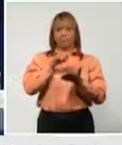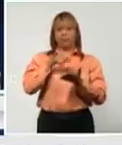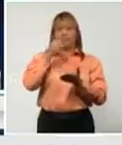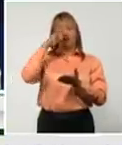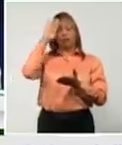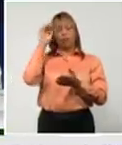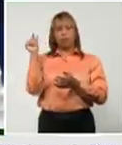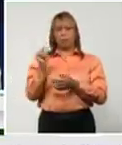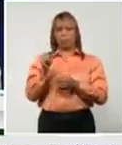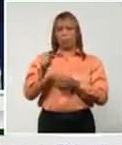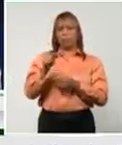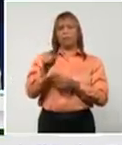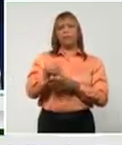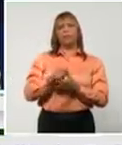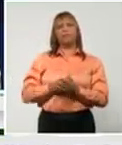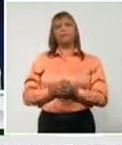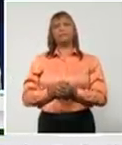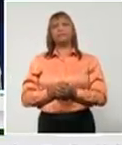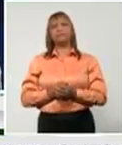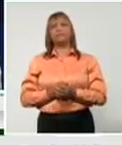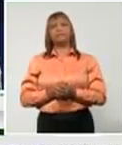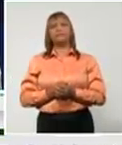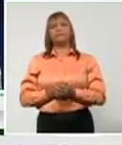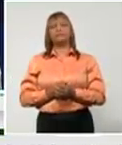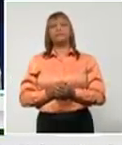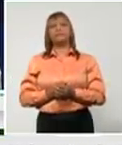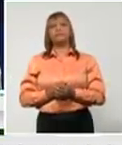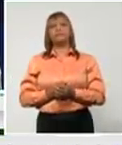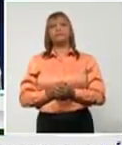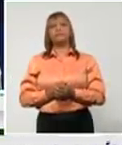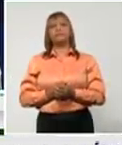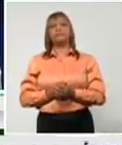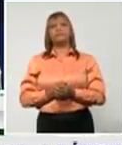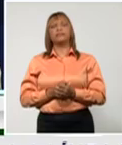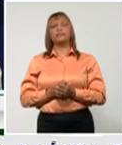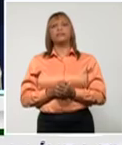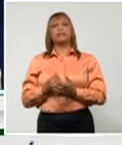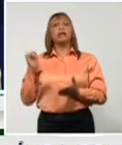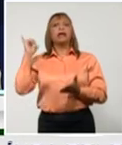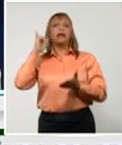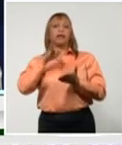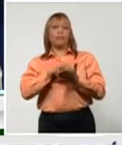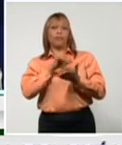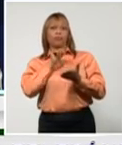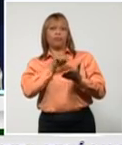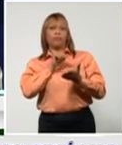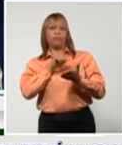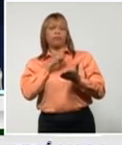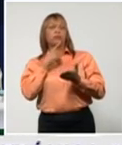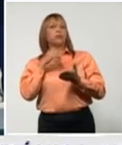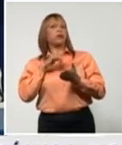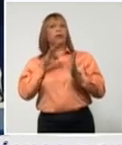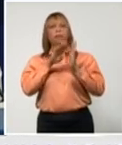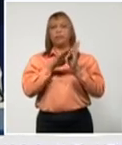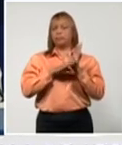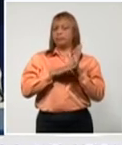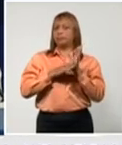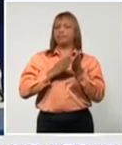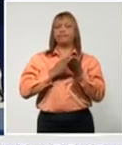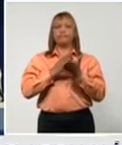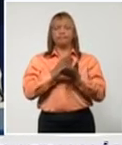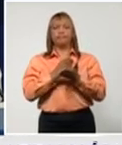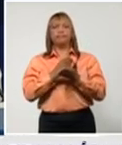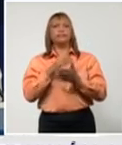recientemente del aeropuerto, bueno, pues como está establecido por el protocolo